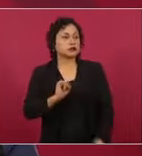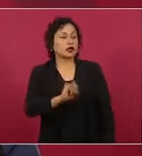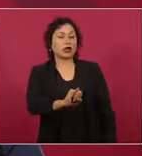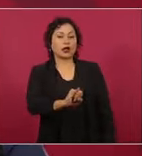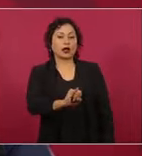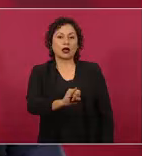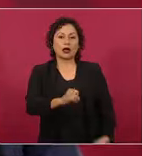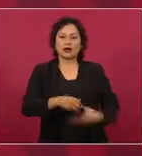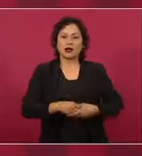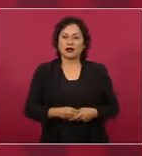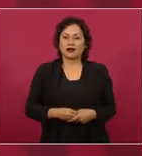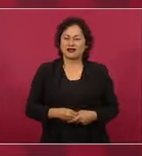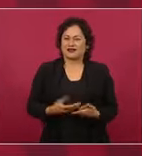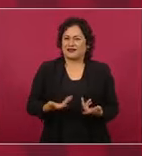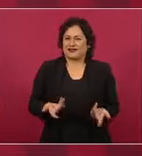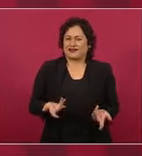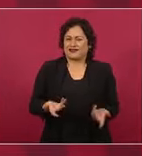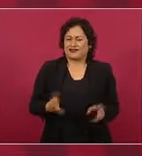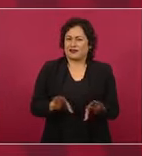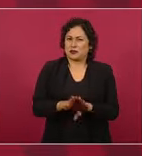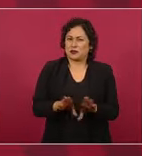como si fuese una